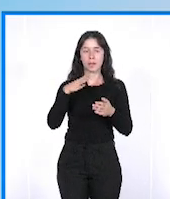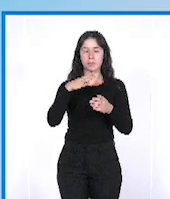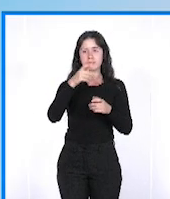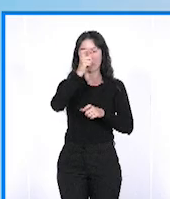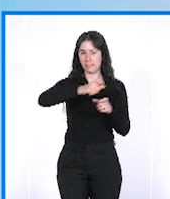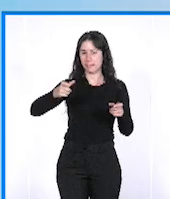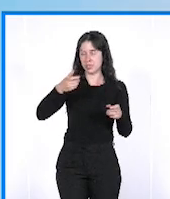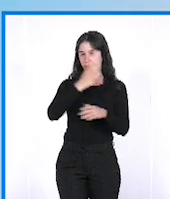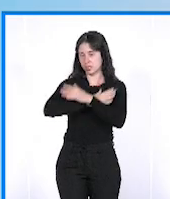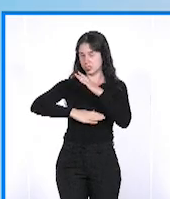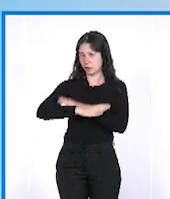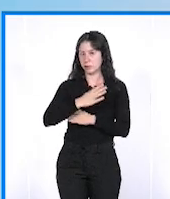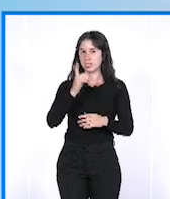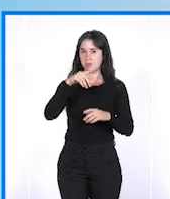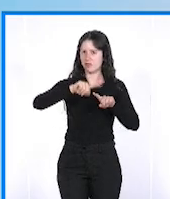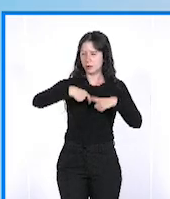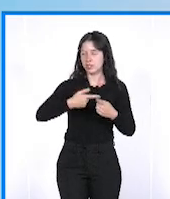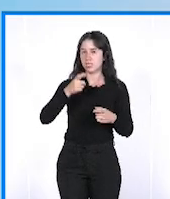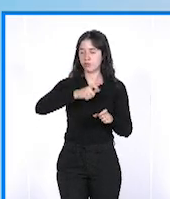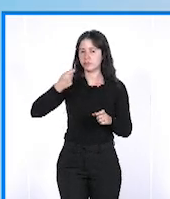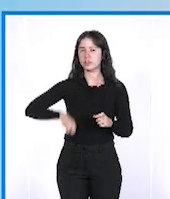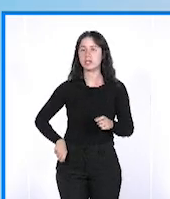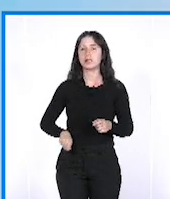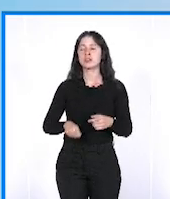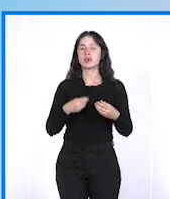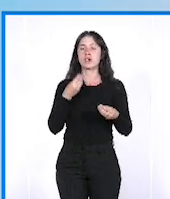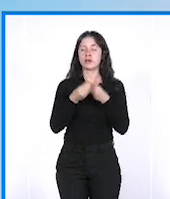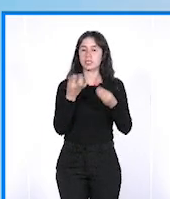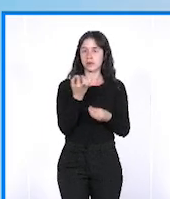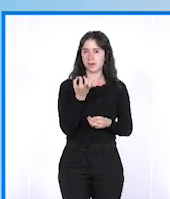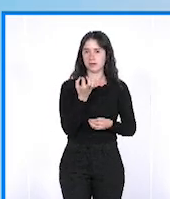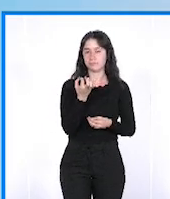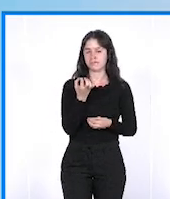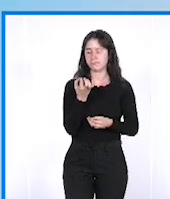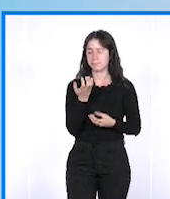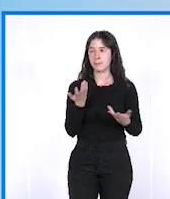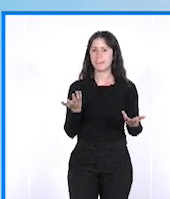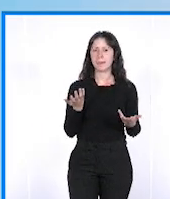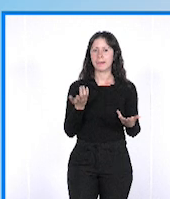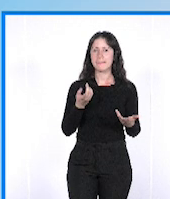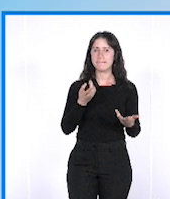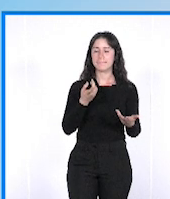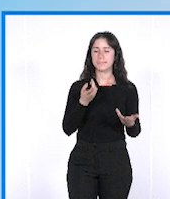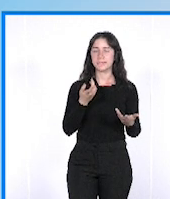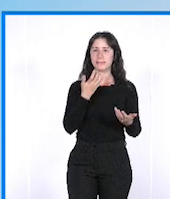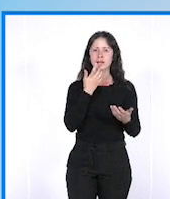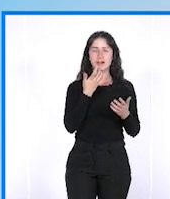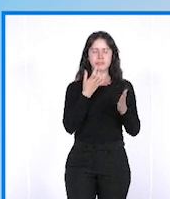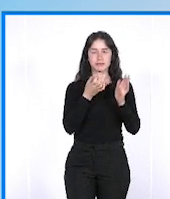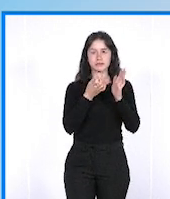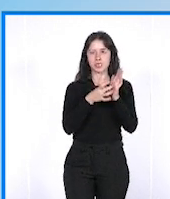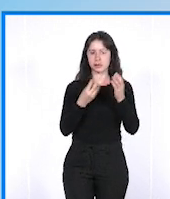discapacidad en la familia en Los profesionales utilizando aquello que nosotros ya también conocemos como es la calidad de vida de las personas